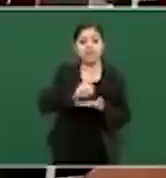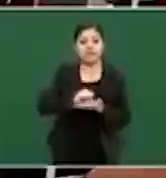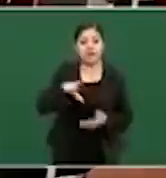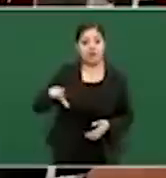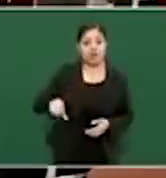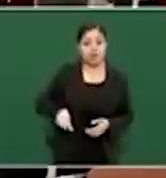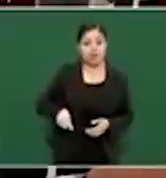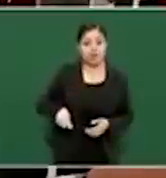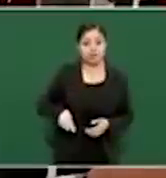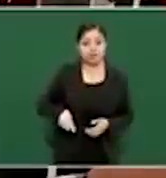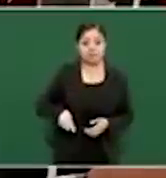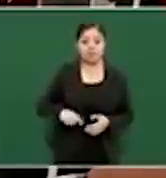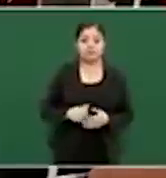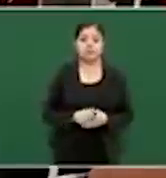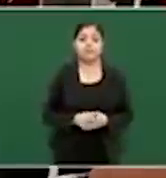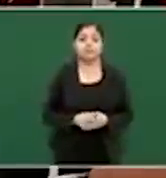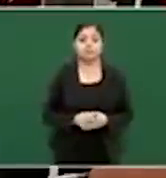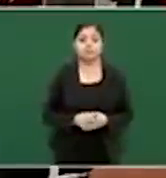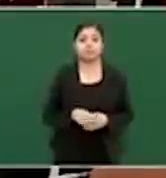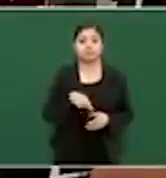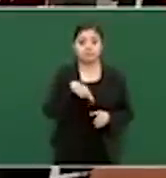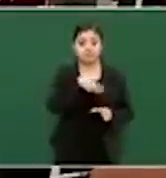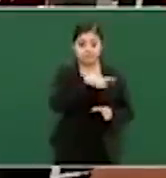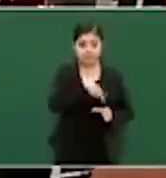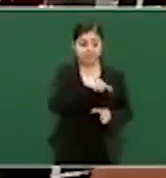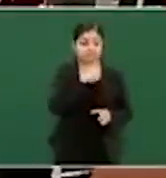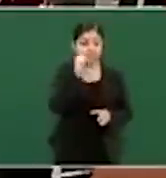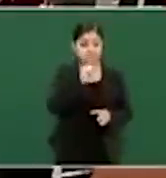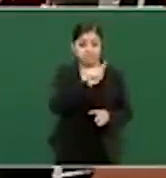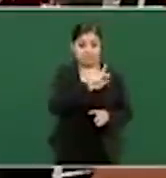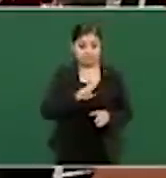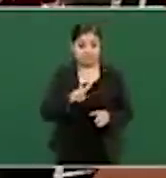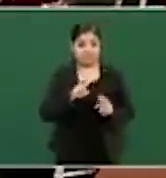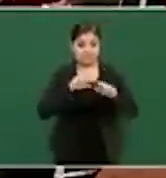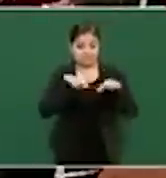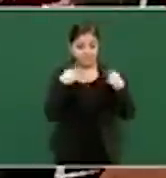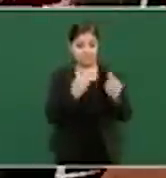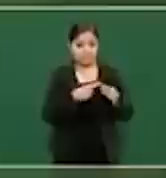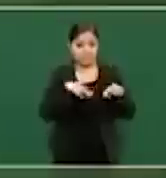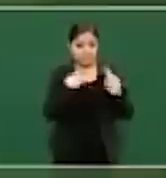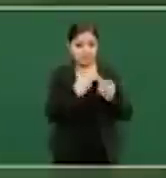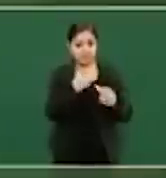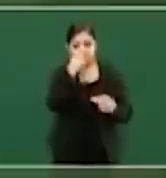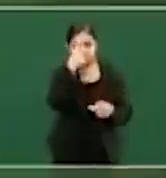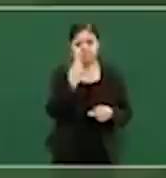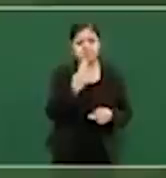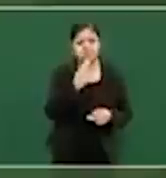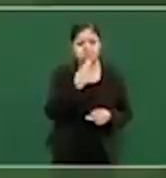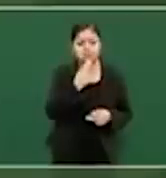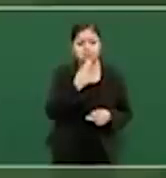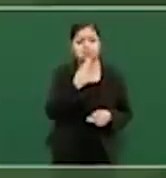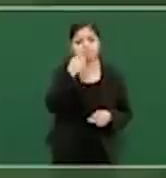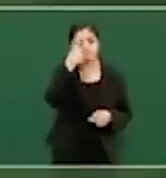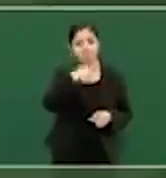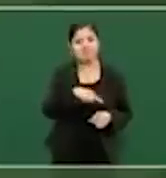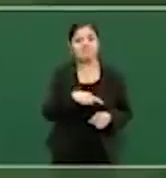y esas reuniones tan importantes para saber